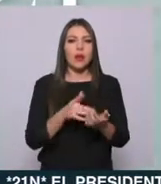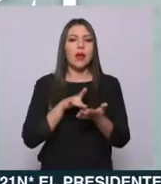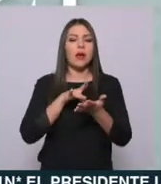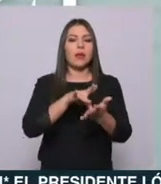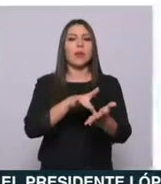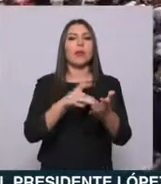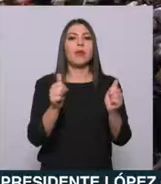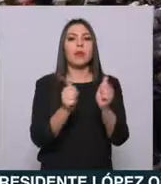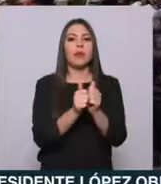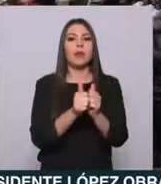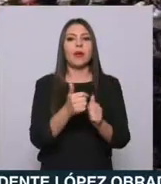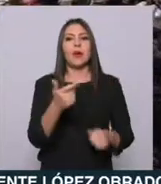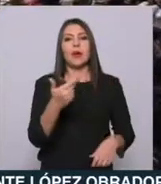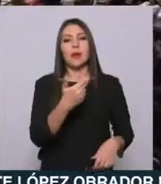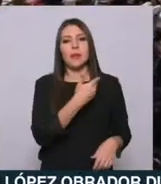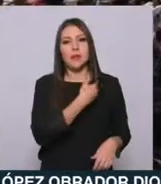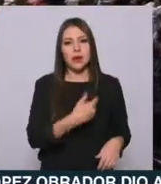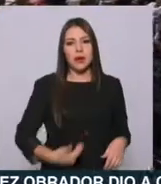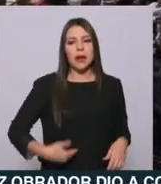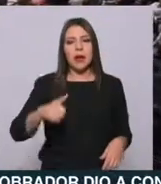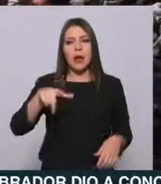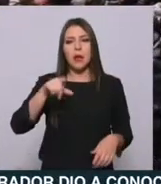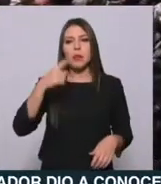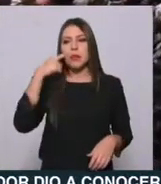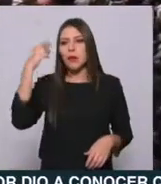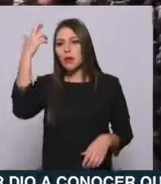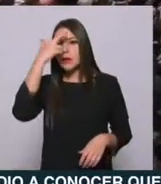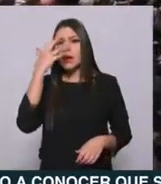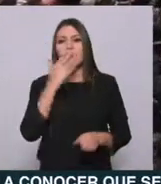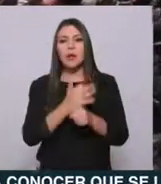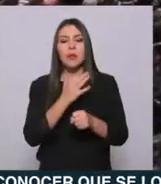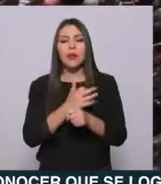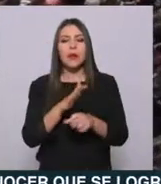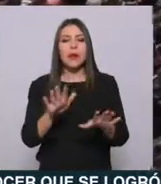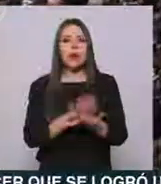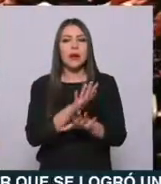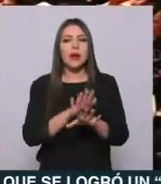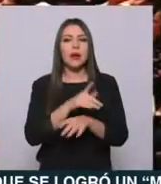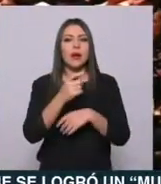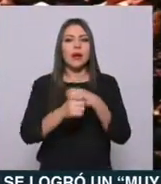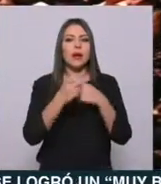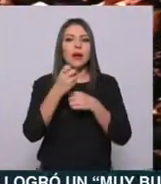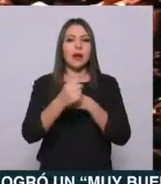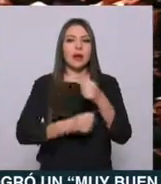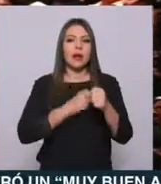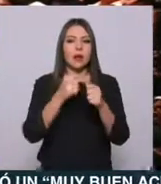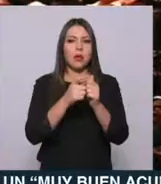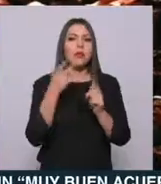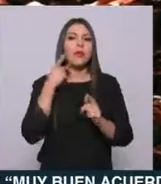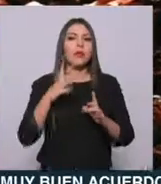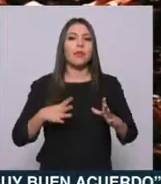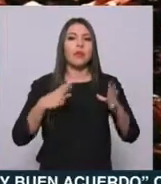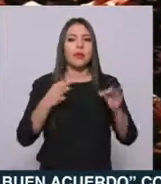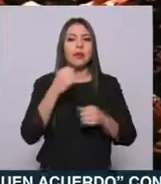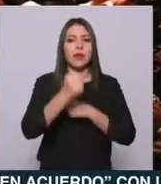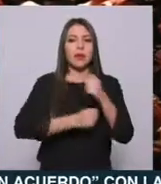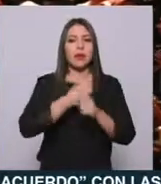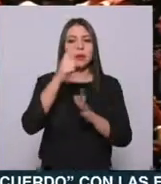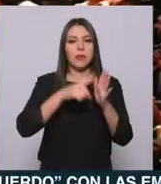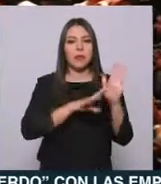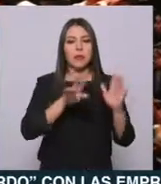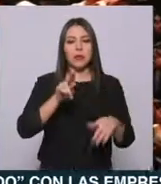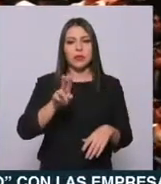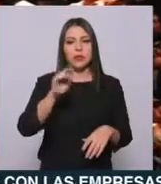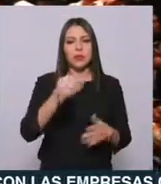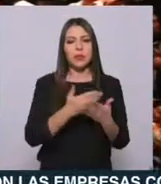Obrador, justo para analizar el momento que vive este partido político fundado en el año de 1989. Recibimos con mucho gusto esta noche